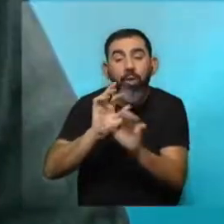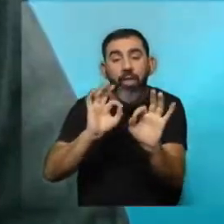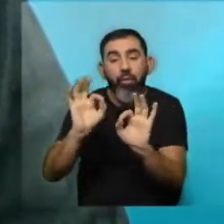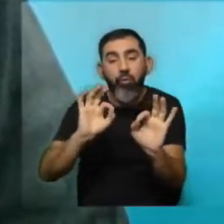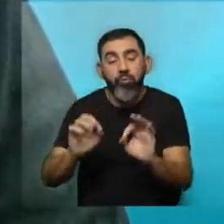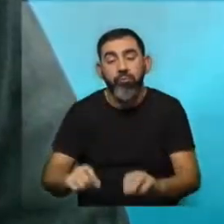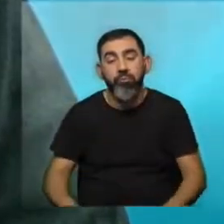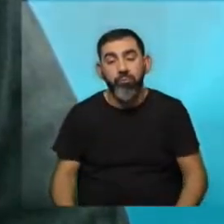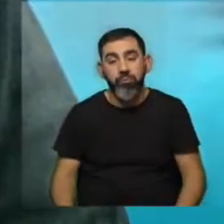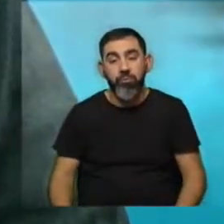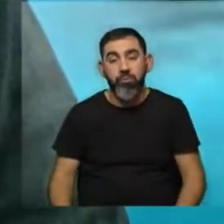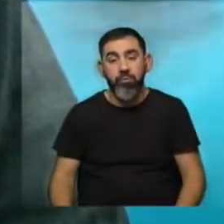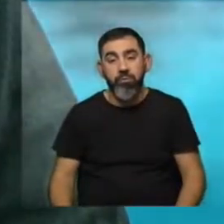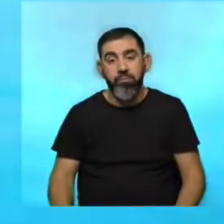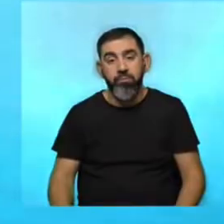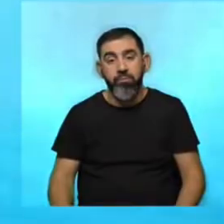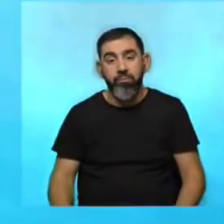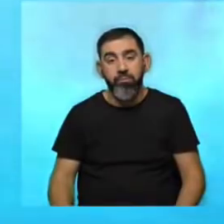quizás.